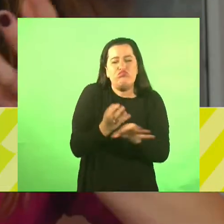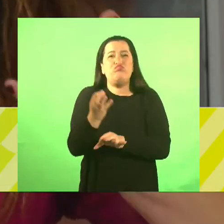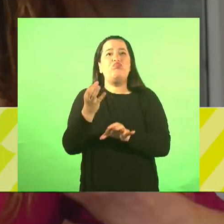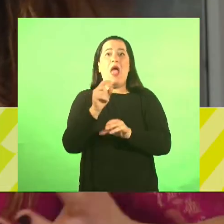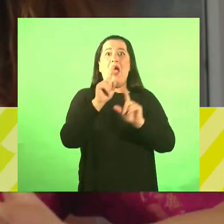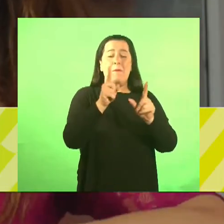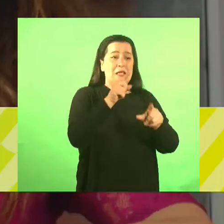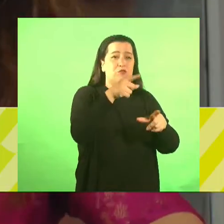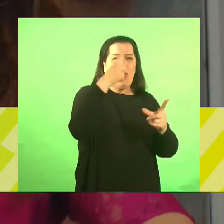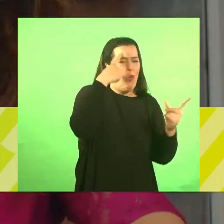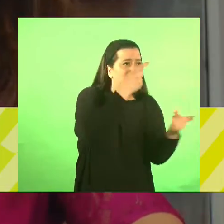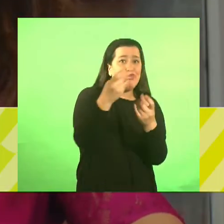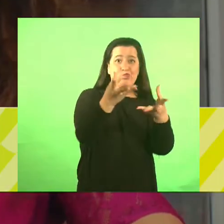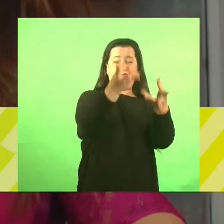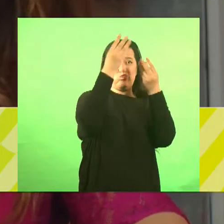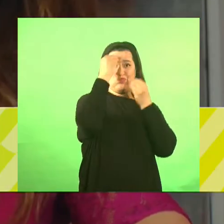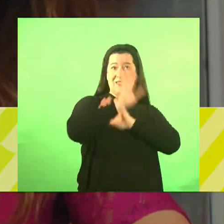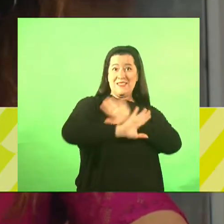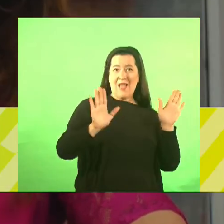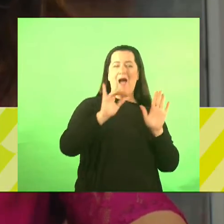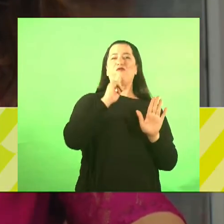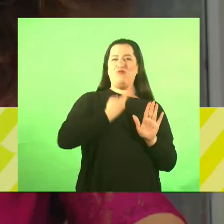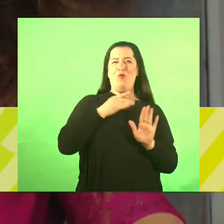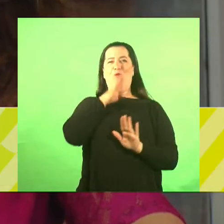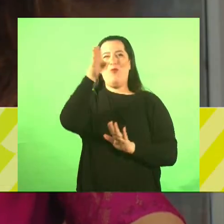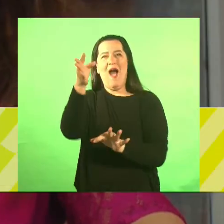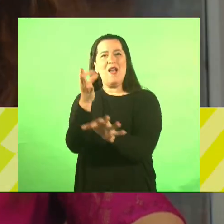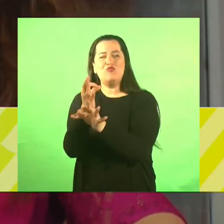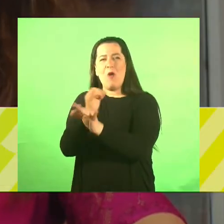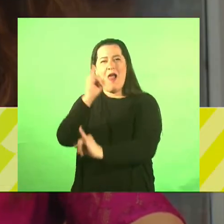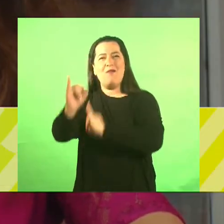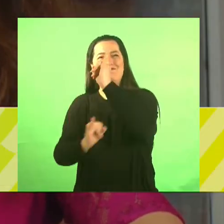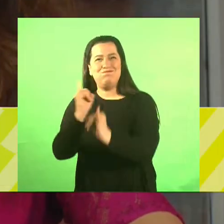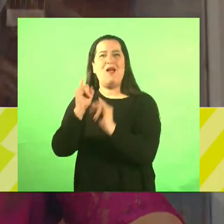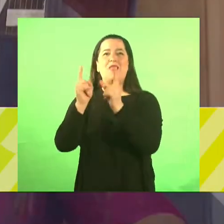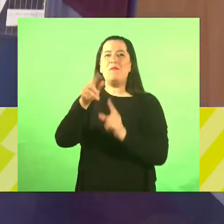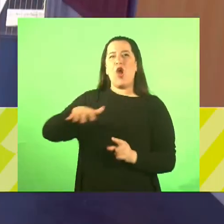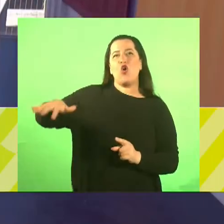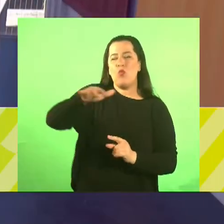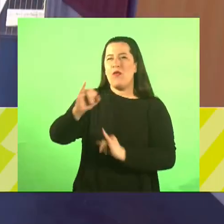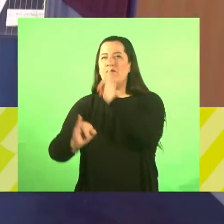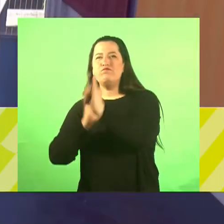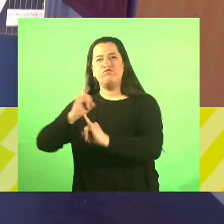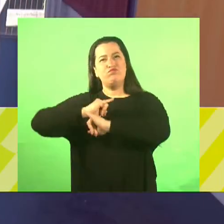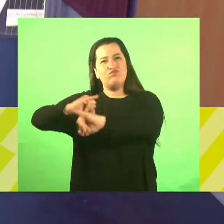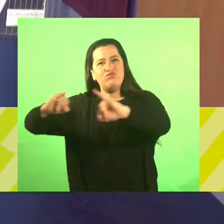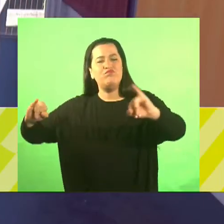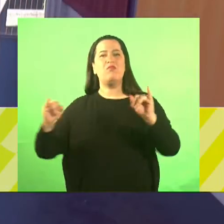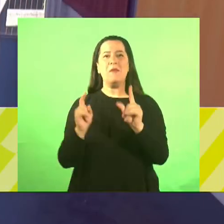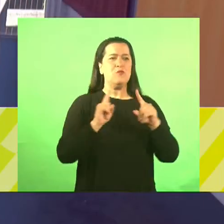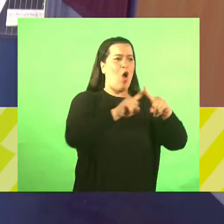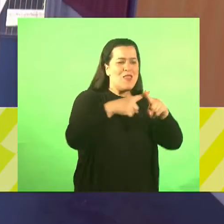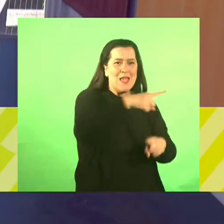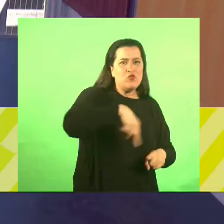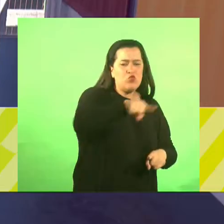vez llevan a las escuelas, a sus propias escuelas, a sus comunidades, estos contenidos, estas